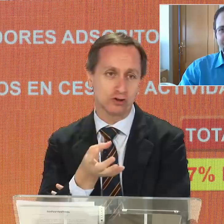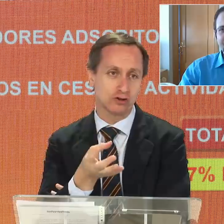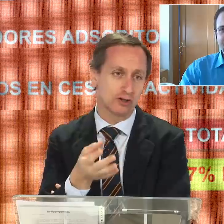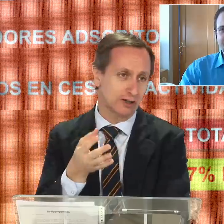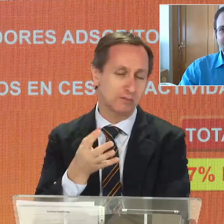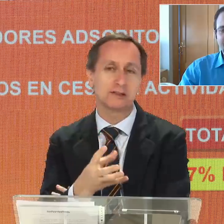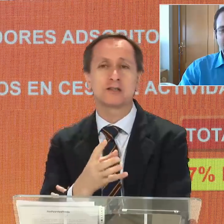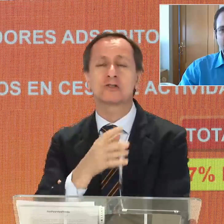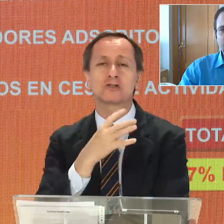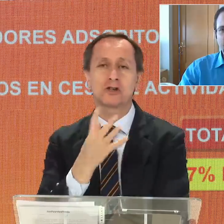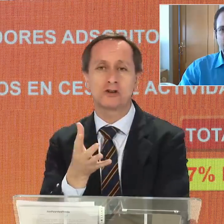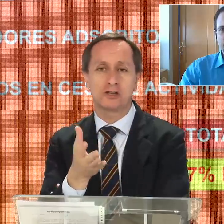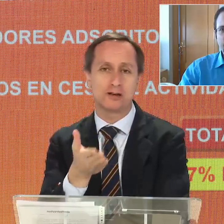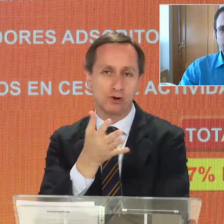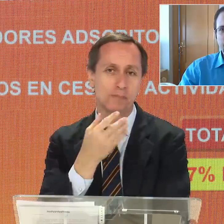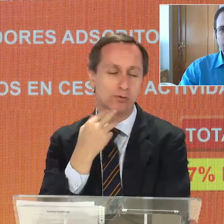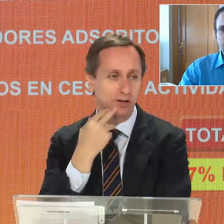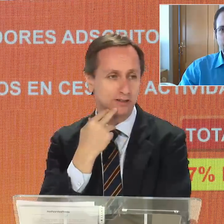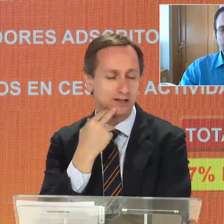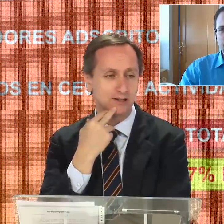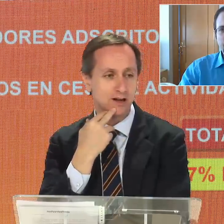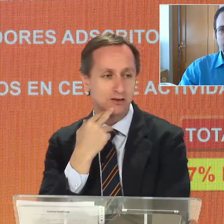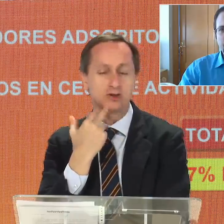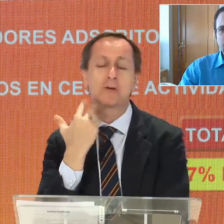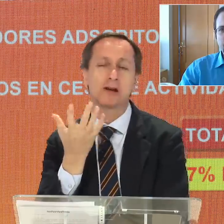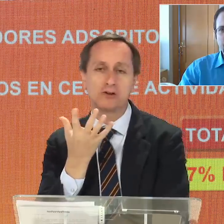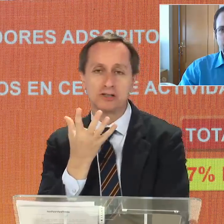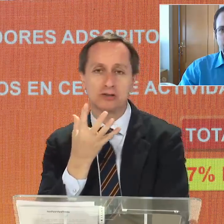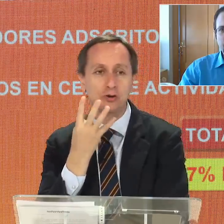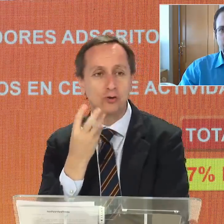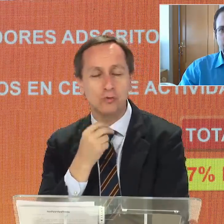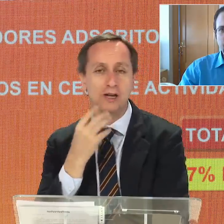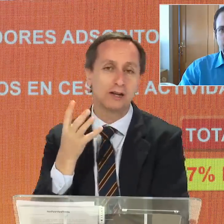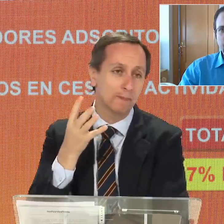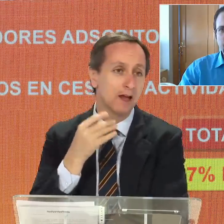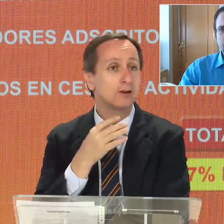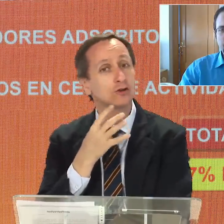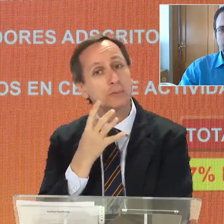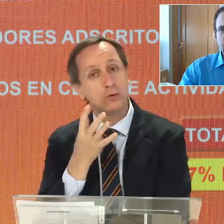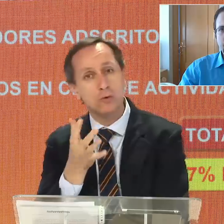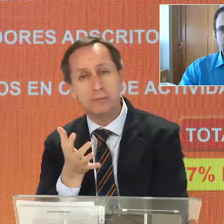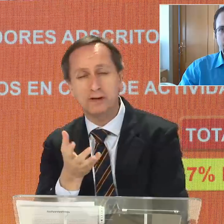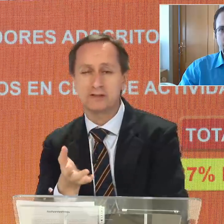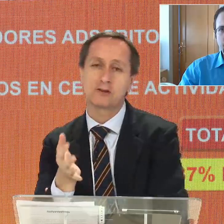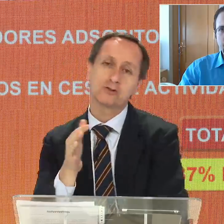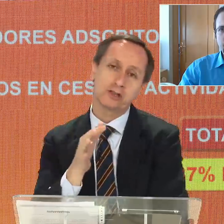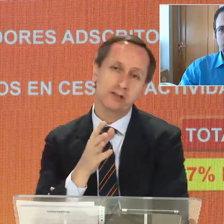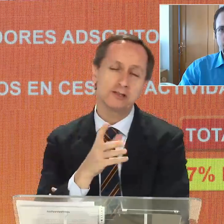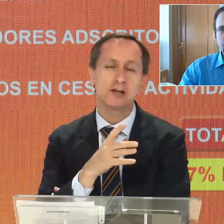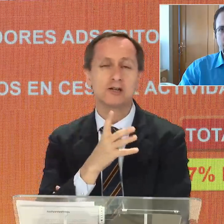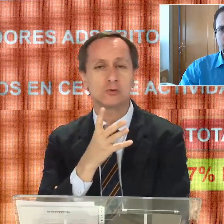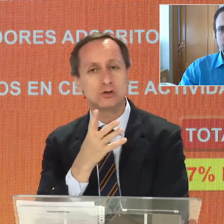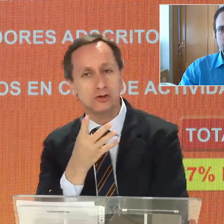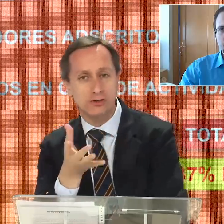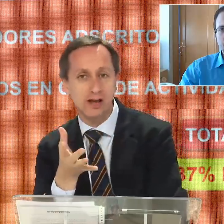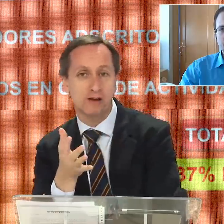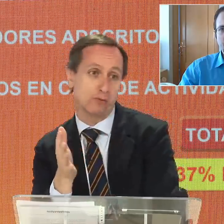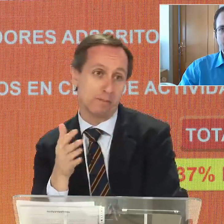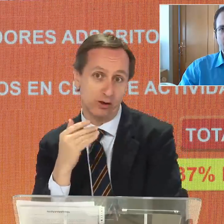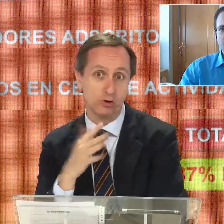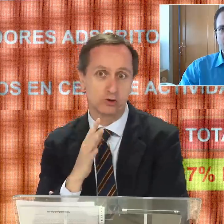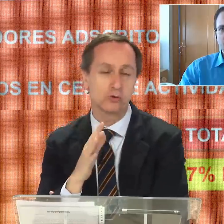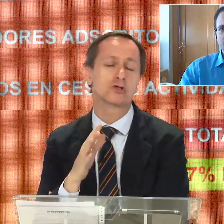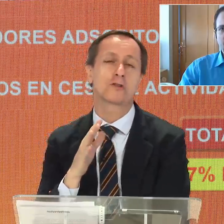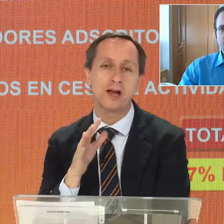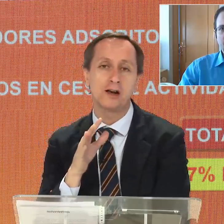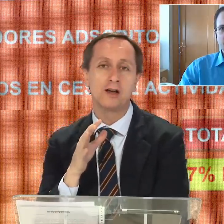todos nosotros de que mientras estos señores, hablo de Pablo Iglesias, nos hablan con ese tono curil, no se preocupen, están ustedes en el escudo social,